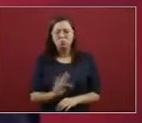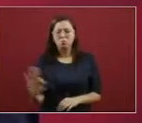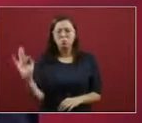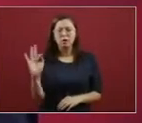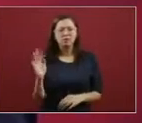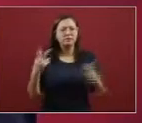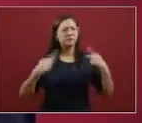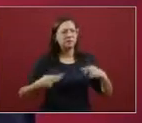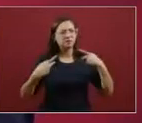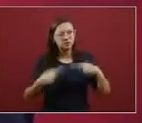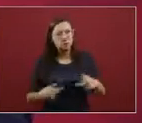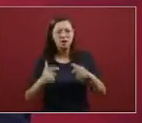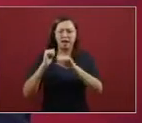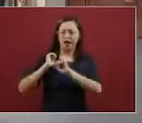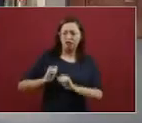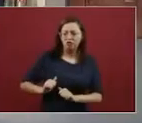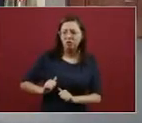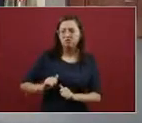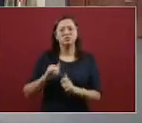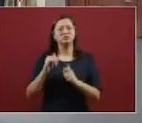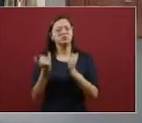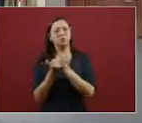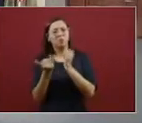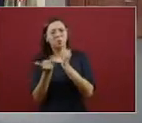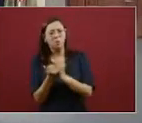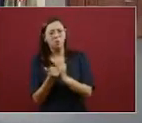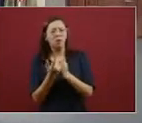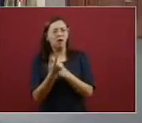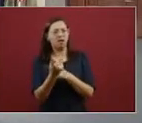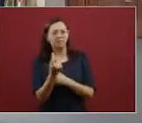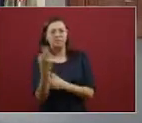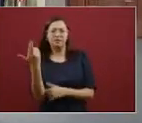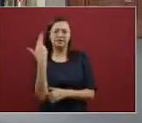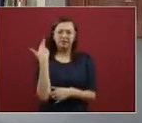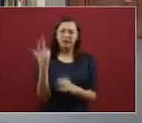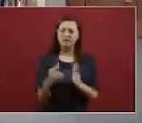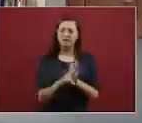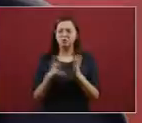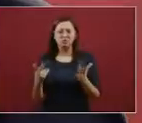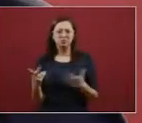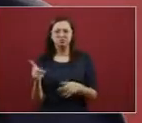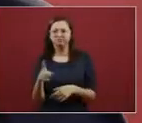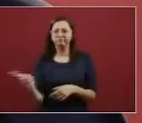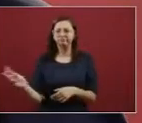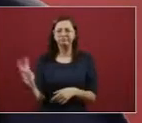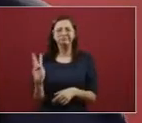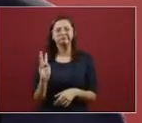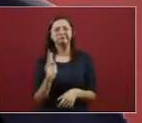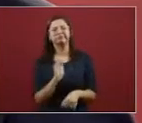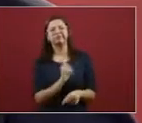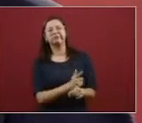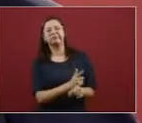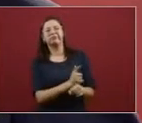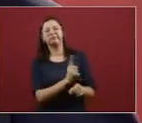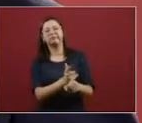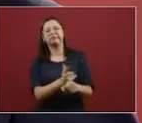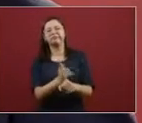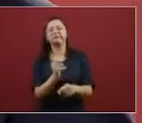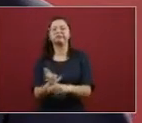autoridades a los medios en nuestro lugar para qué